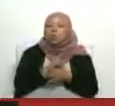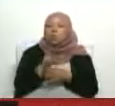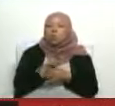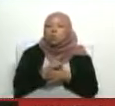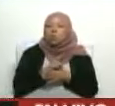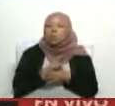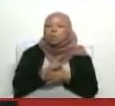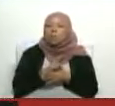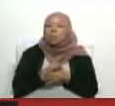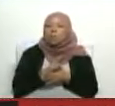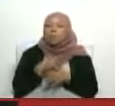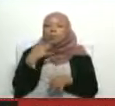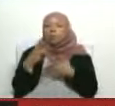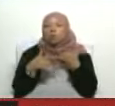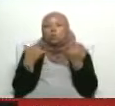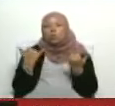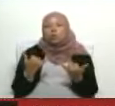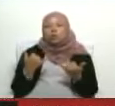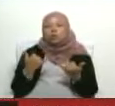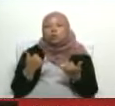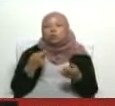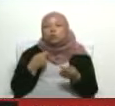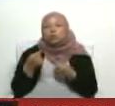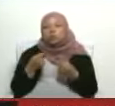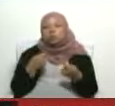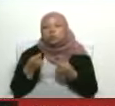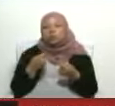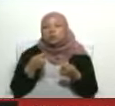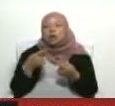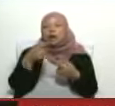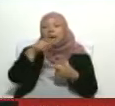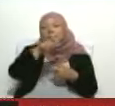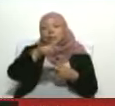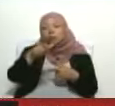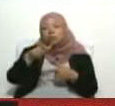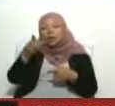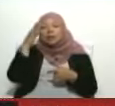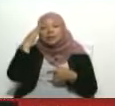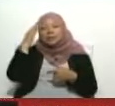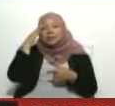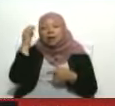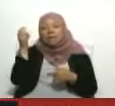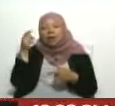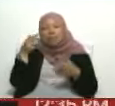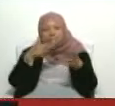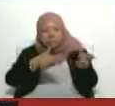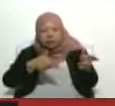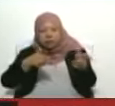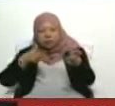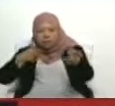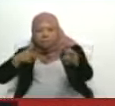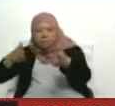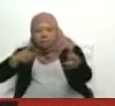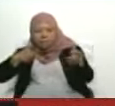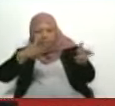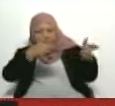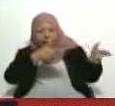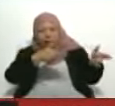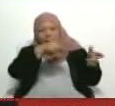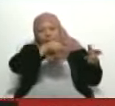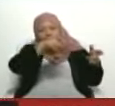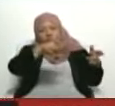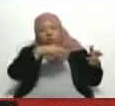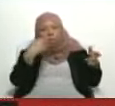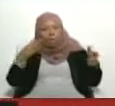eso, estamos hablando de perfiles de asesinos seriales. Ellos le han